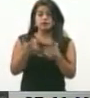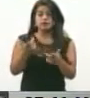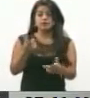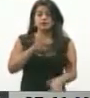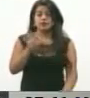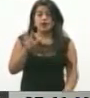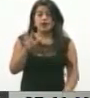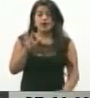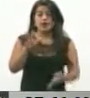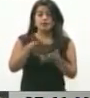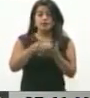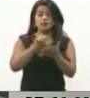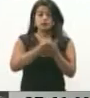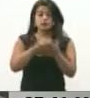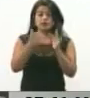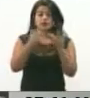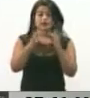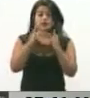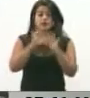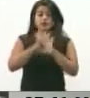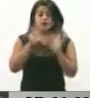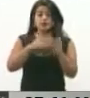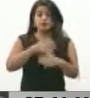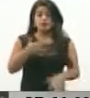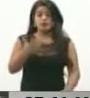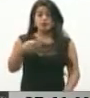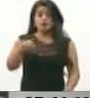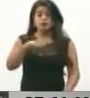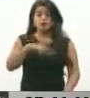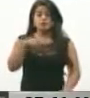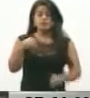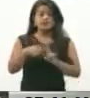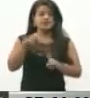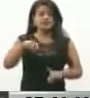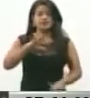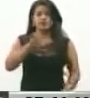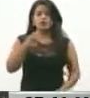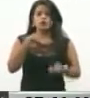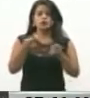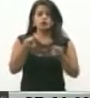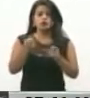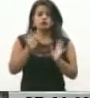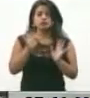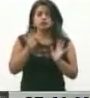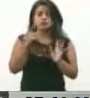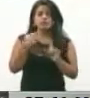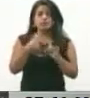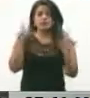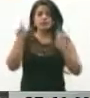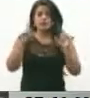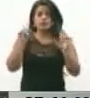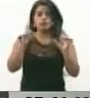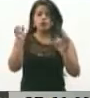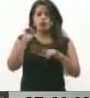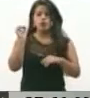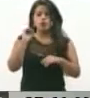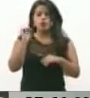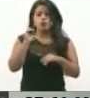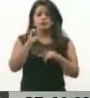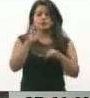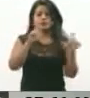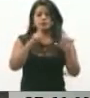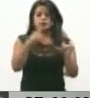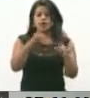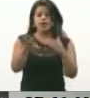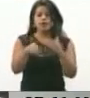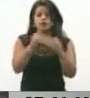aplicación interactiva básicamente está allí disponible para todos y lo que necesita es el control y un televisor, o que sea un televisor ya que incorpore